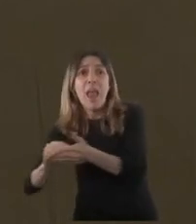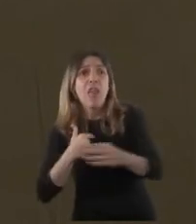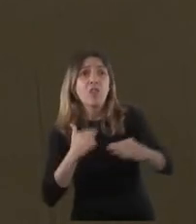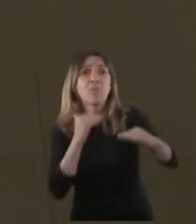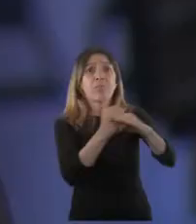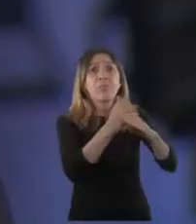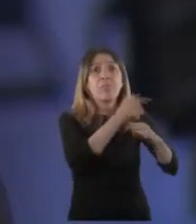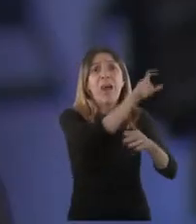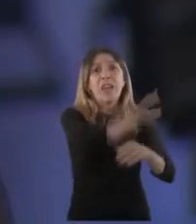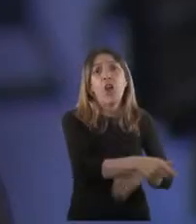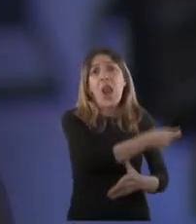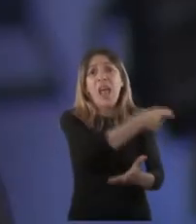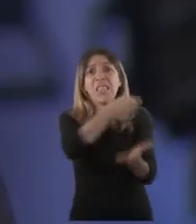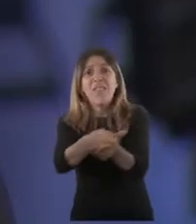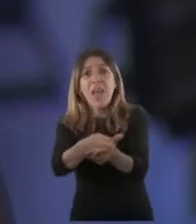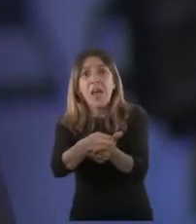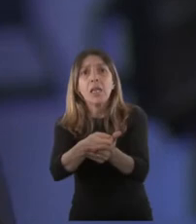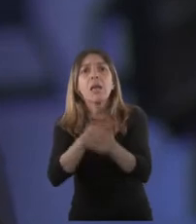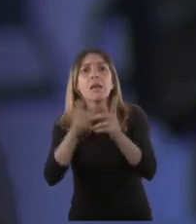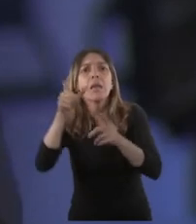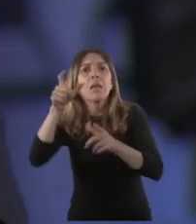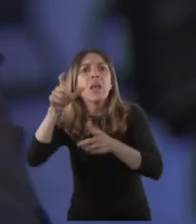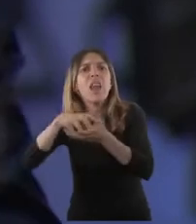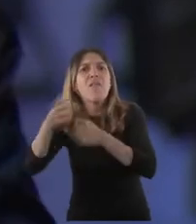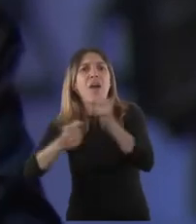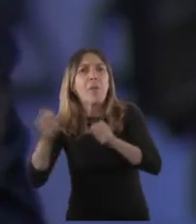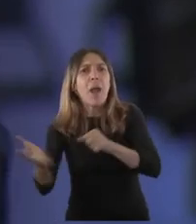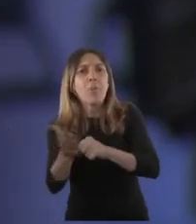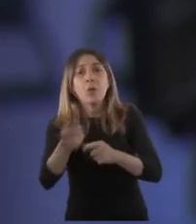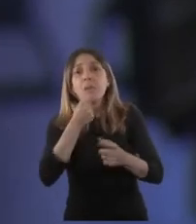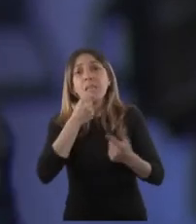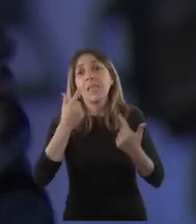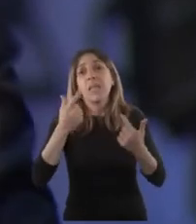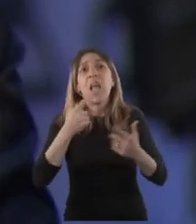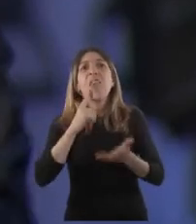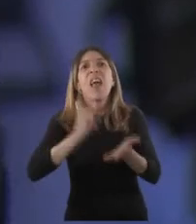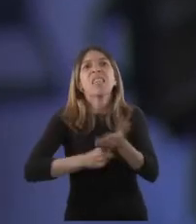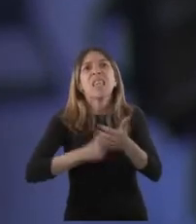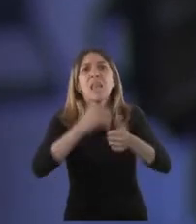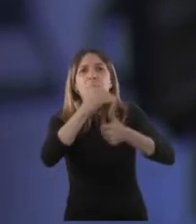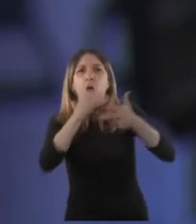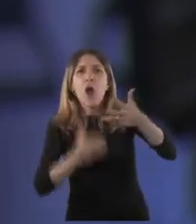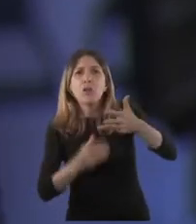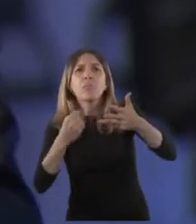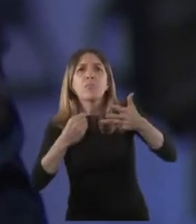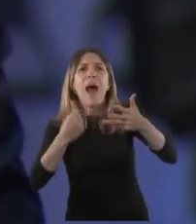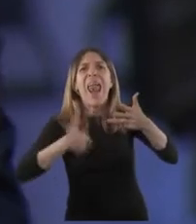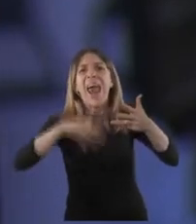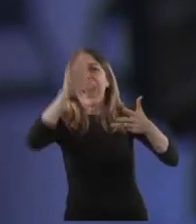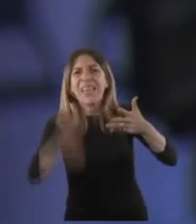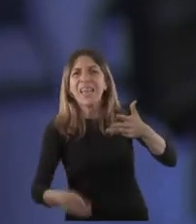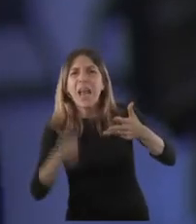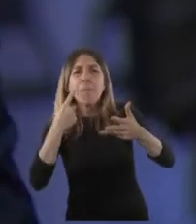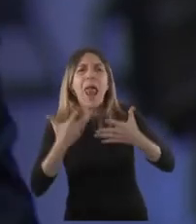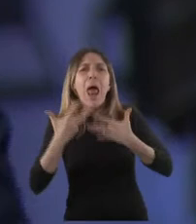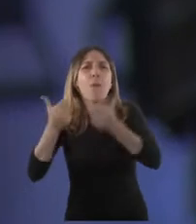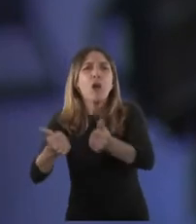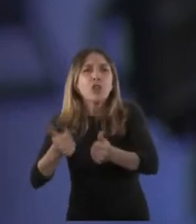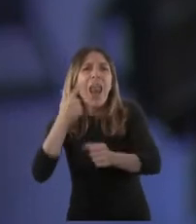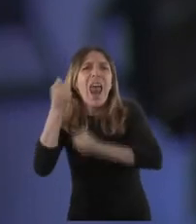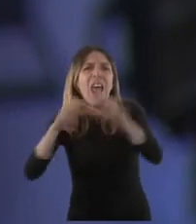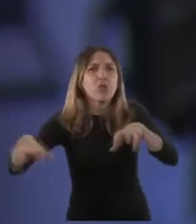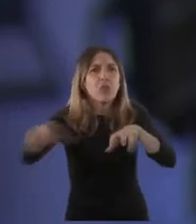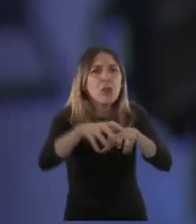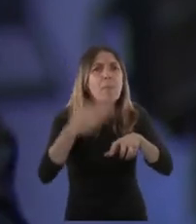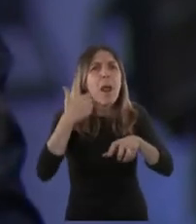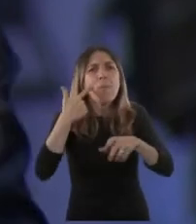produce. Y si estamos dando a nivel nacional medidas muy claras de acompañamiento a la industria para poder crecer, para poder